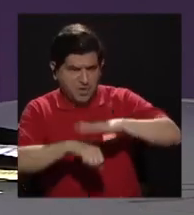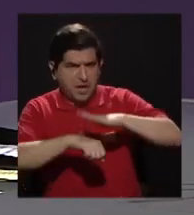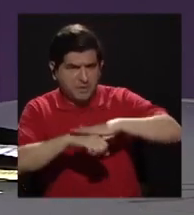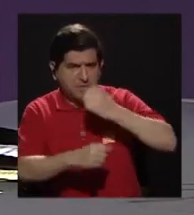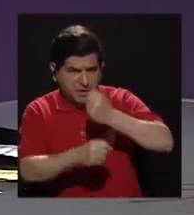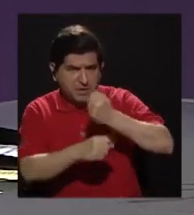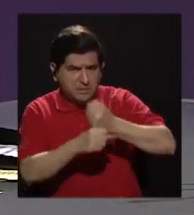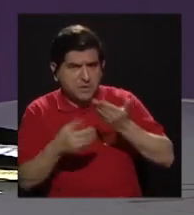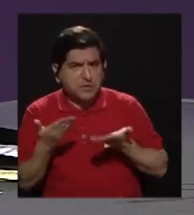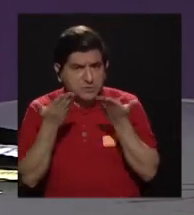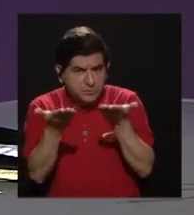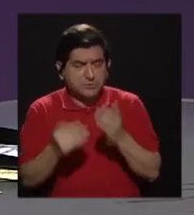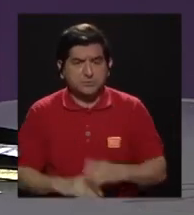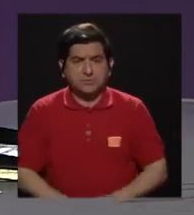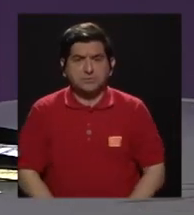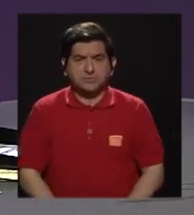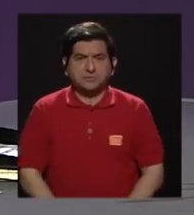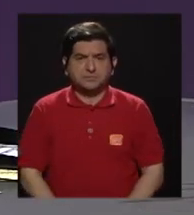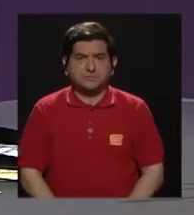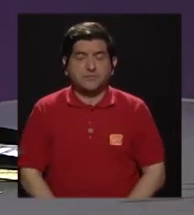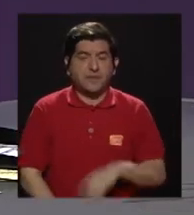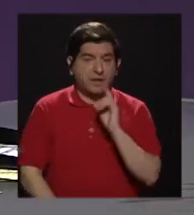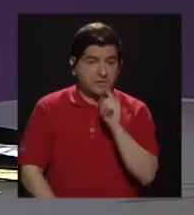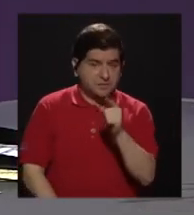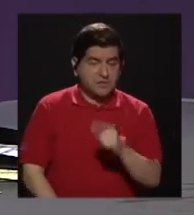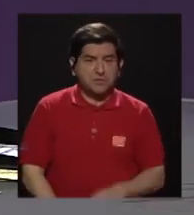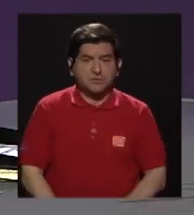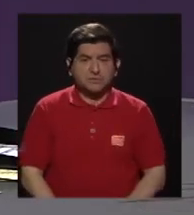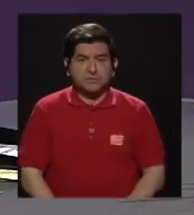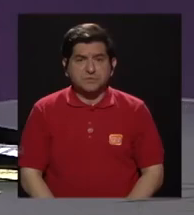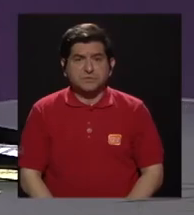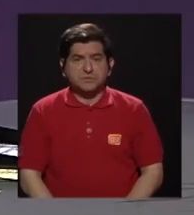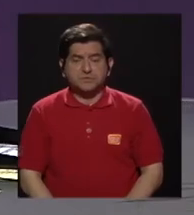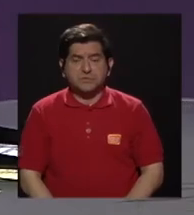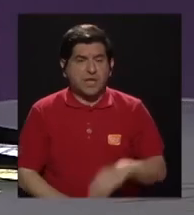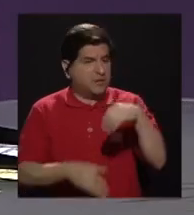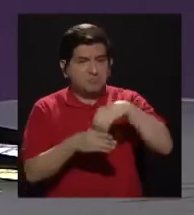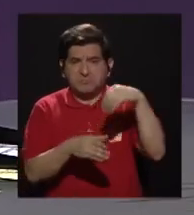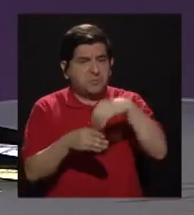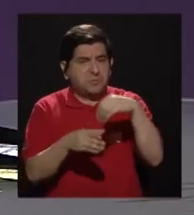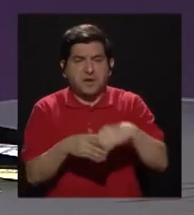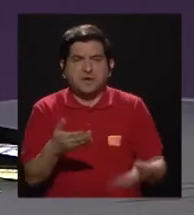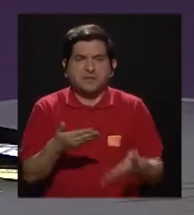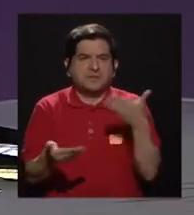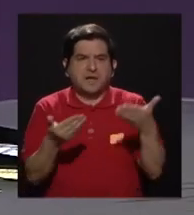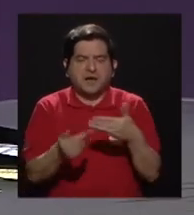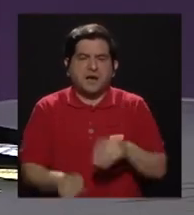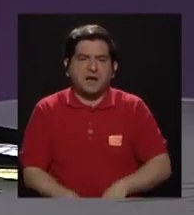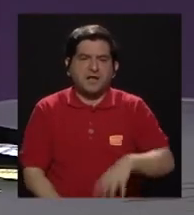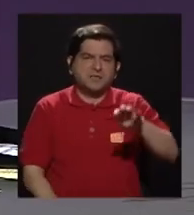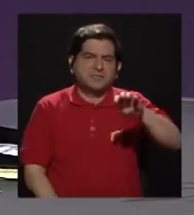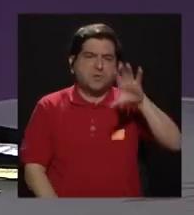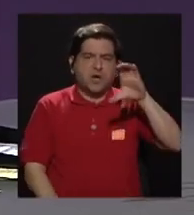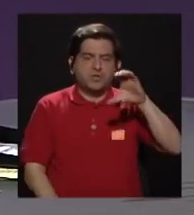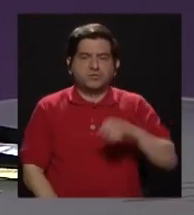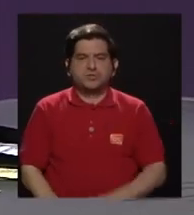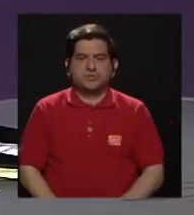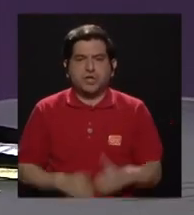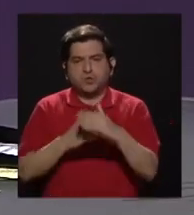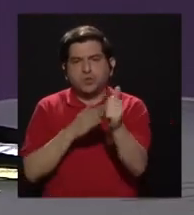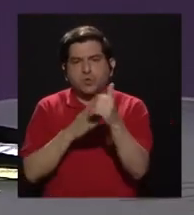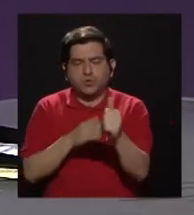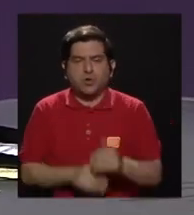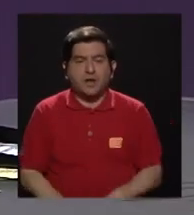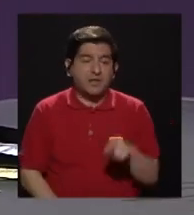trabajo, porque si no, si usted la mira indecisa, no invierta nada, porque son casi, como te digo, $400 que ellas